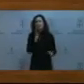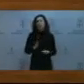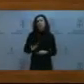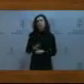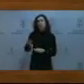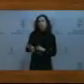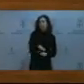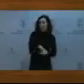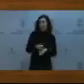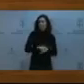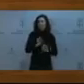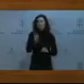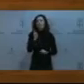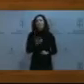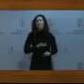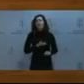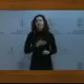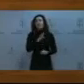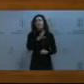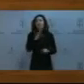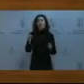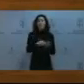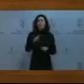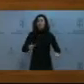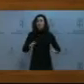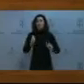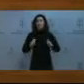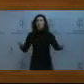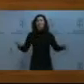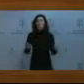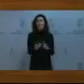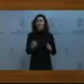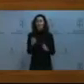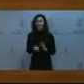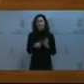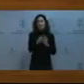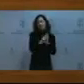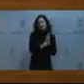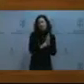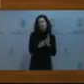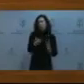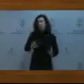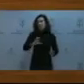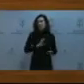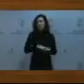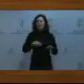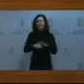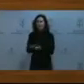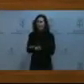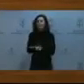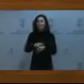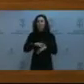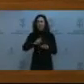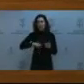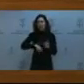de 5.000 habitantes. Y si analizamos además los requisitos que exigen en cuanto a renta para el acceso de las ayudas al alquiler. Tampoco beneficia a los mayores